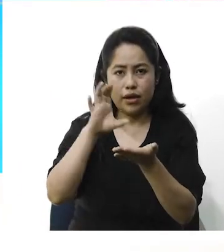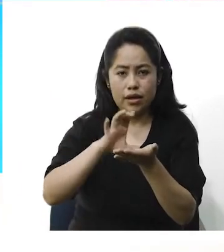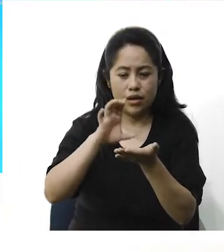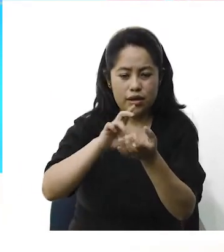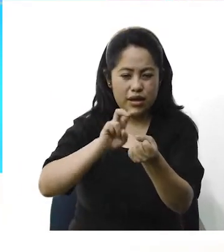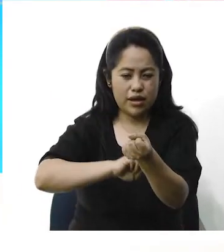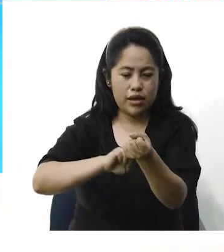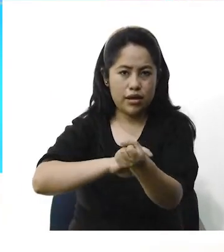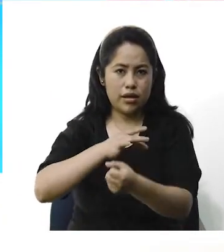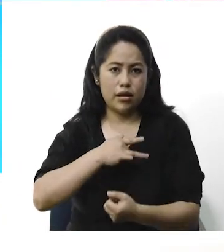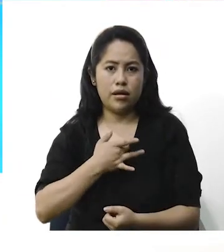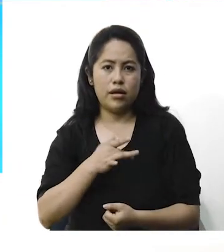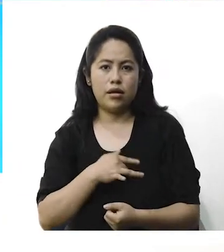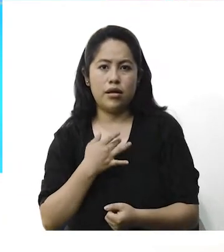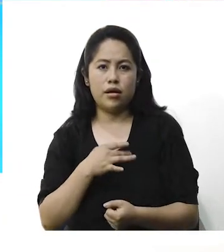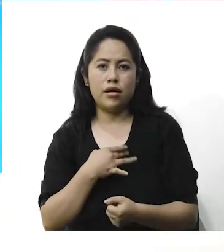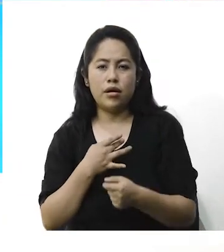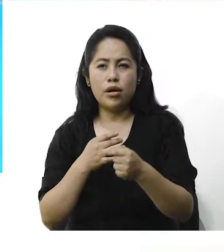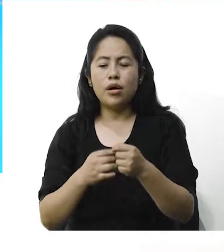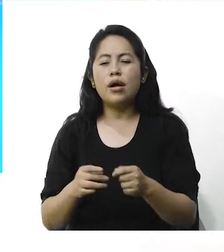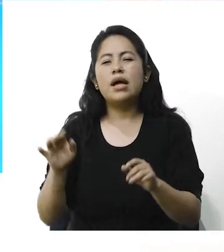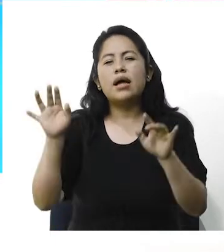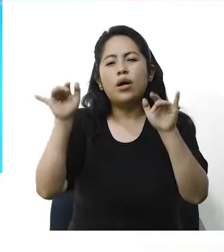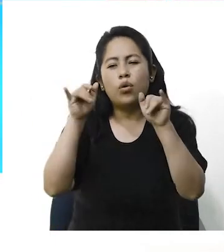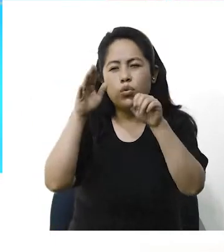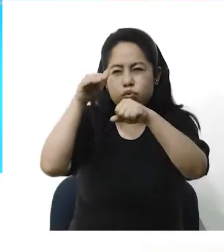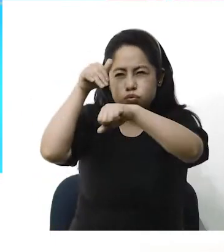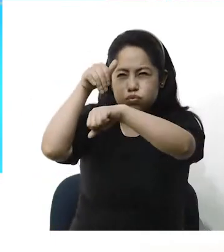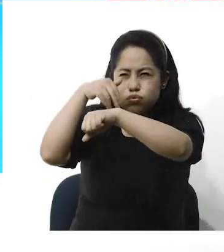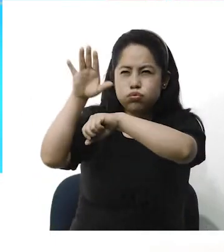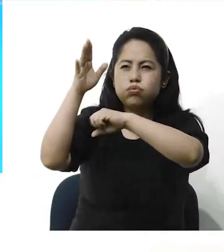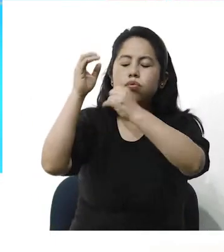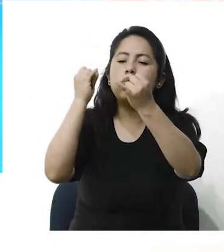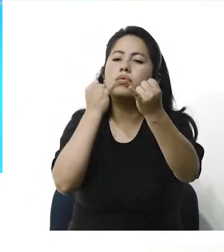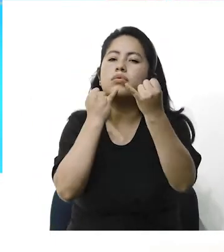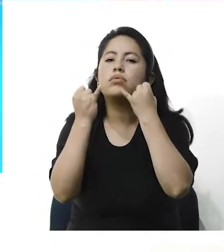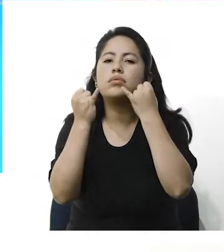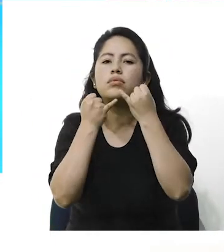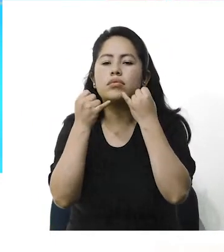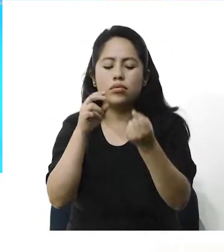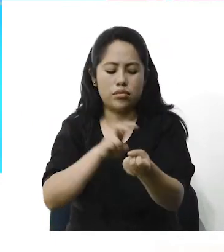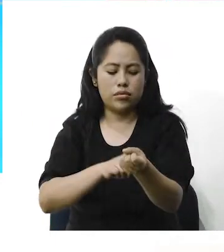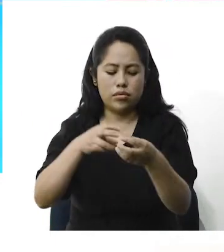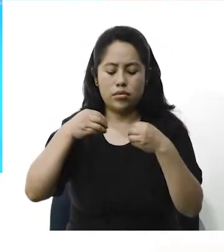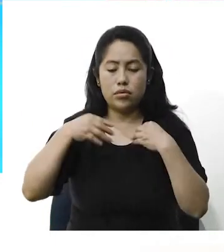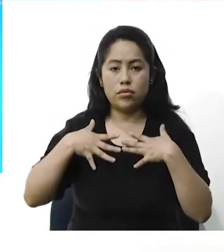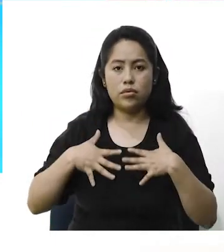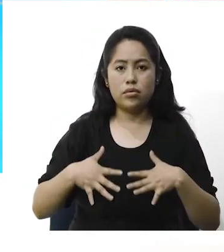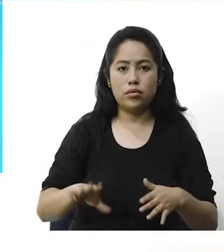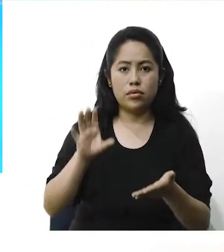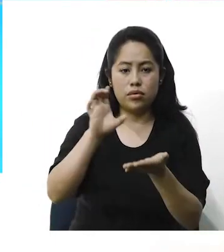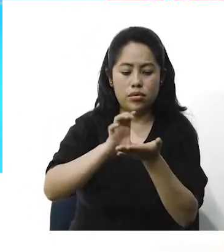llevar nuevamente la información al sistema nervioso central y la neurona motora va a decir,